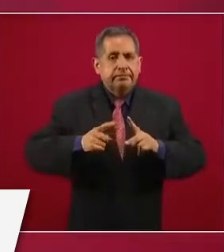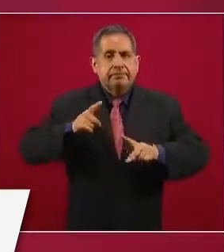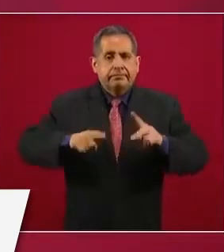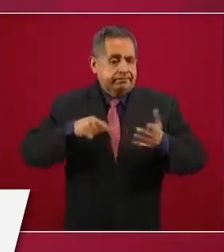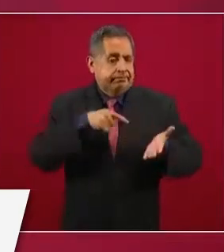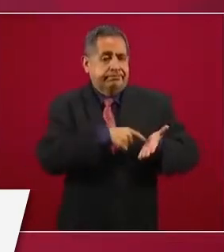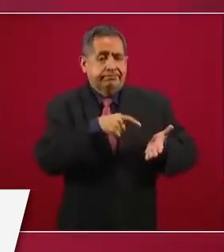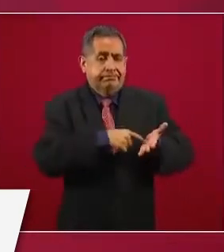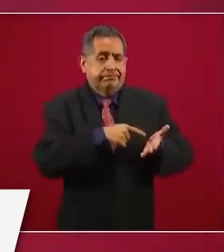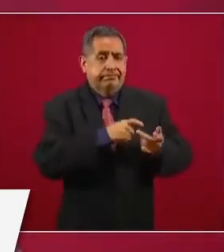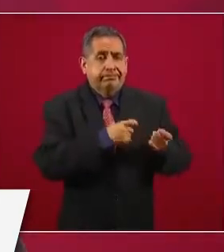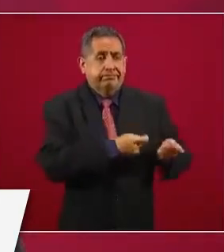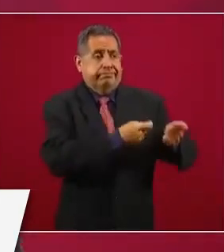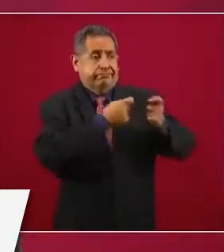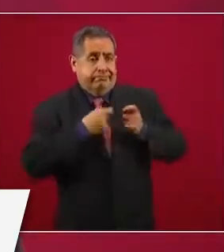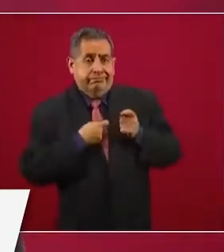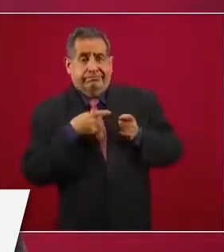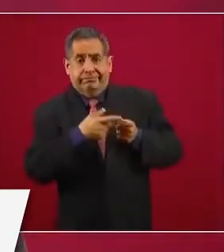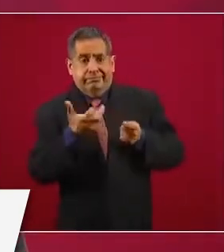fórmula que se heredó.